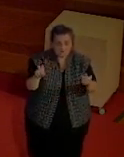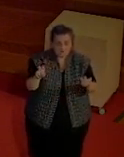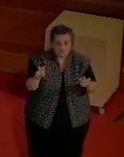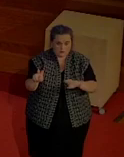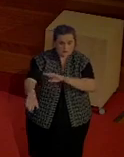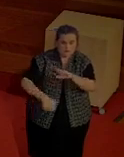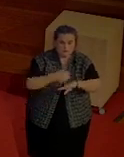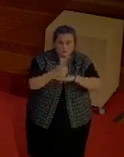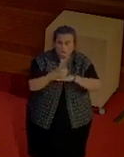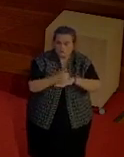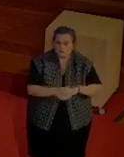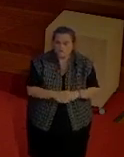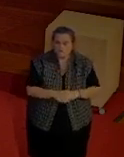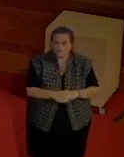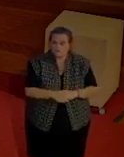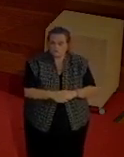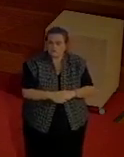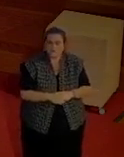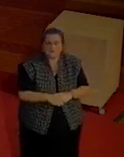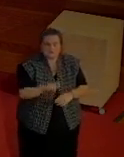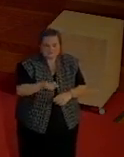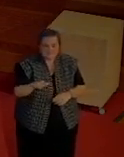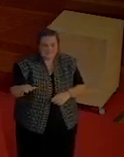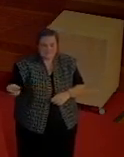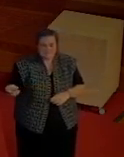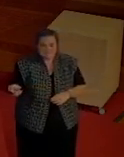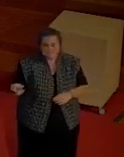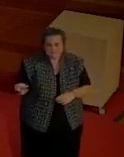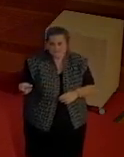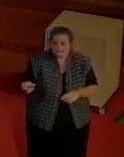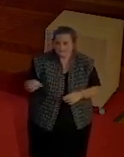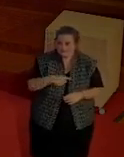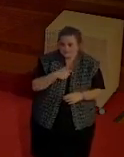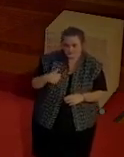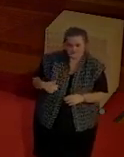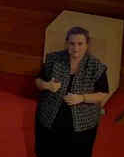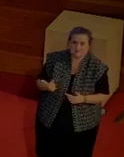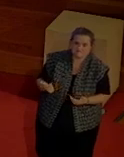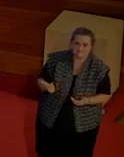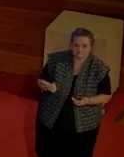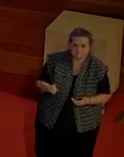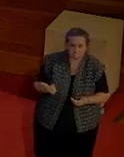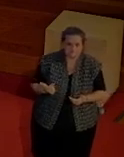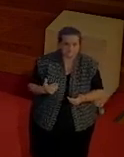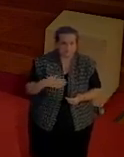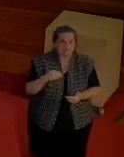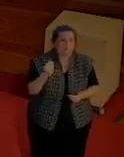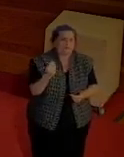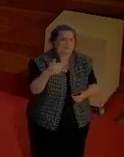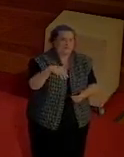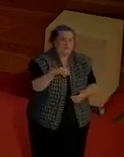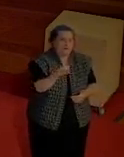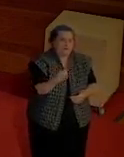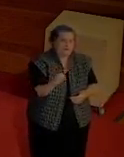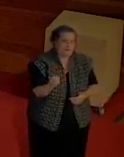opin de los nombres que podemos retener en relación con china Yo entiendo que claramente es Mao densia oping